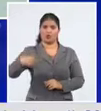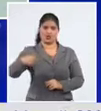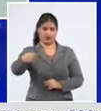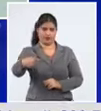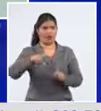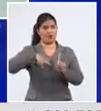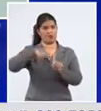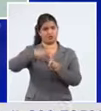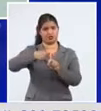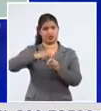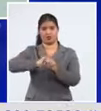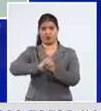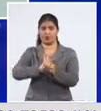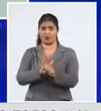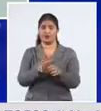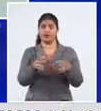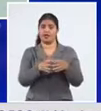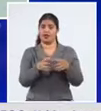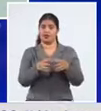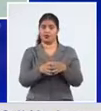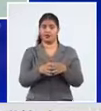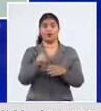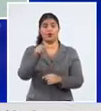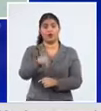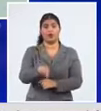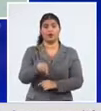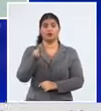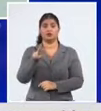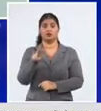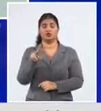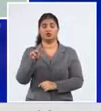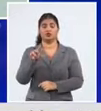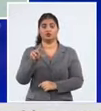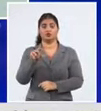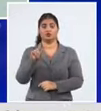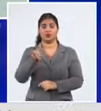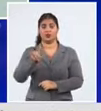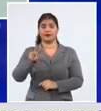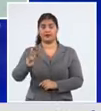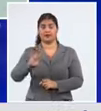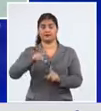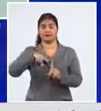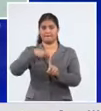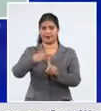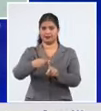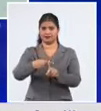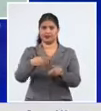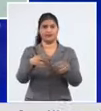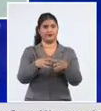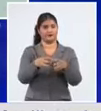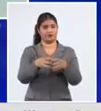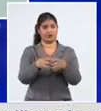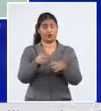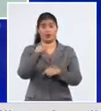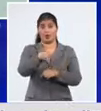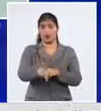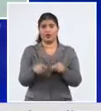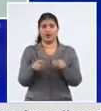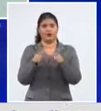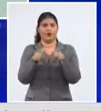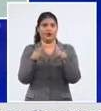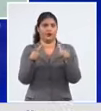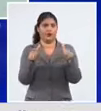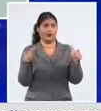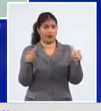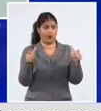Hoy incluso con 293 más que el día anterior. Una cifra que realmente es